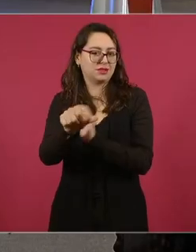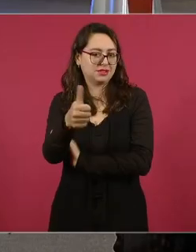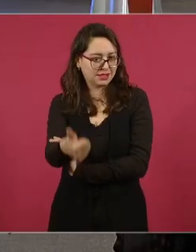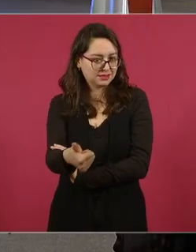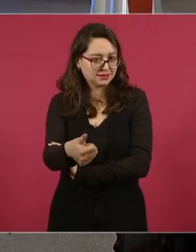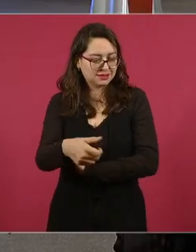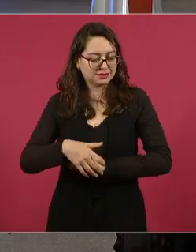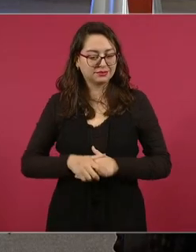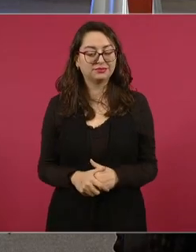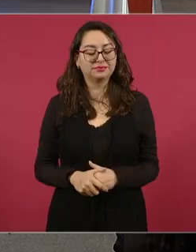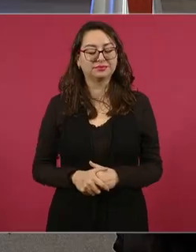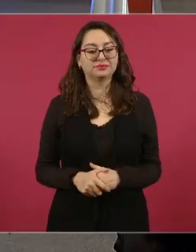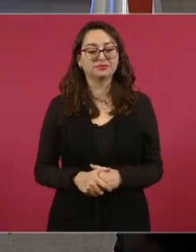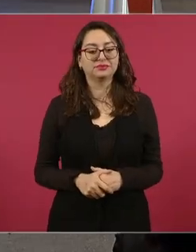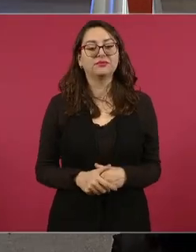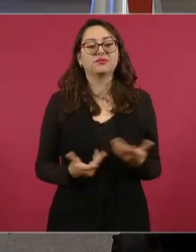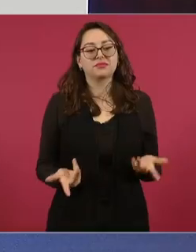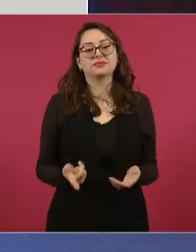Y a cambio